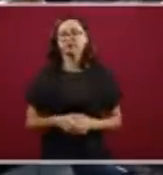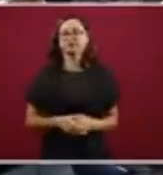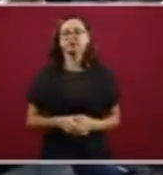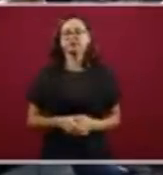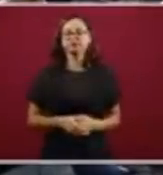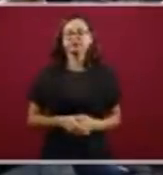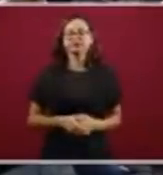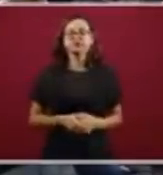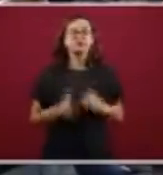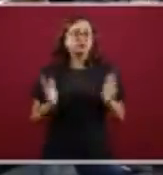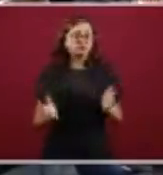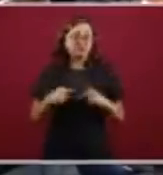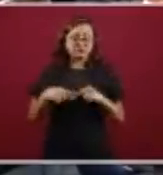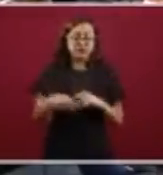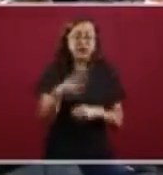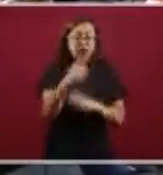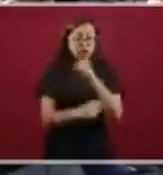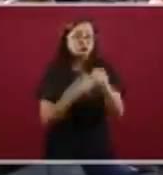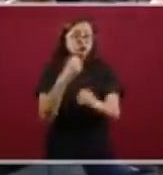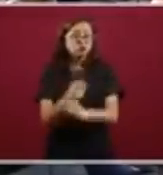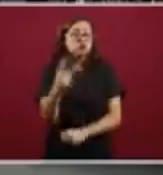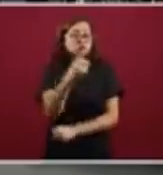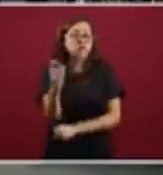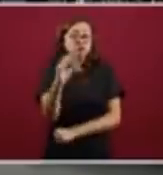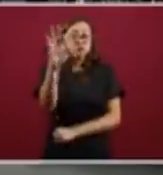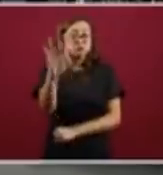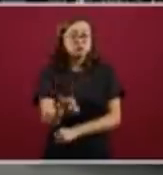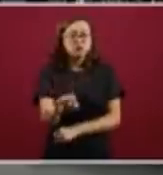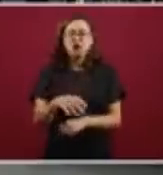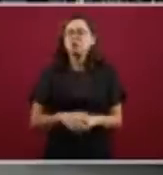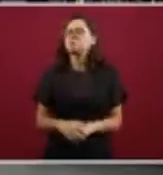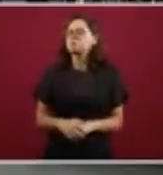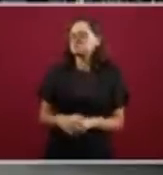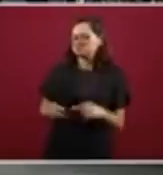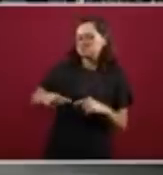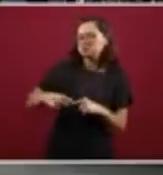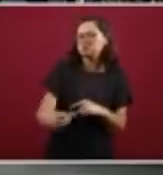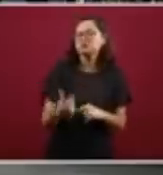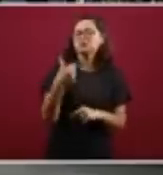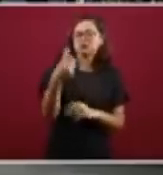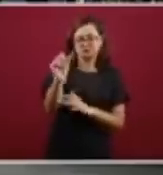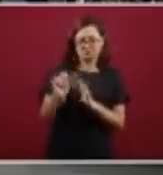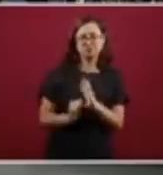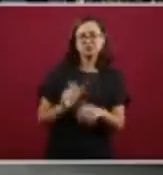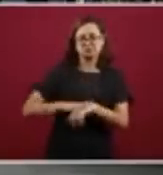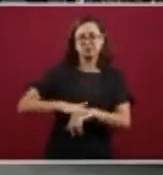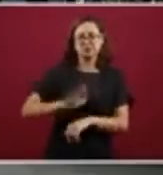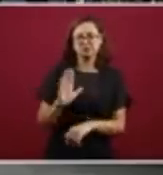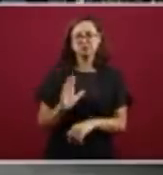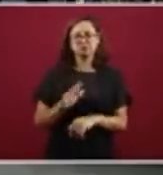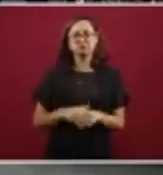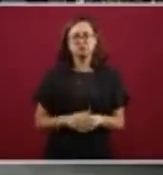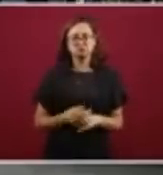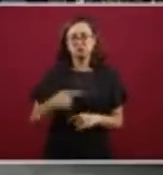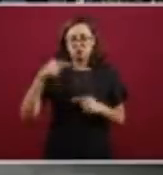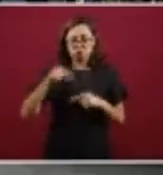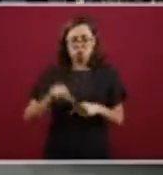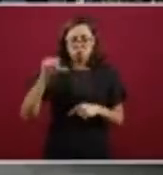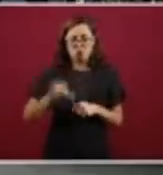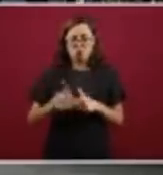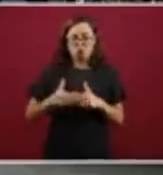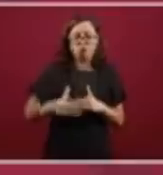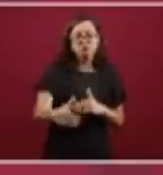Entonces, ¿este año quedará al 100%? 6 meses. 6 meses más. 6 meses, sí, a partir de ahora. O sea,